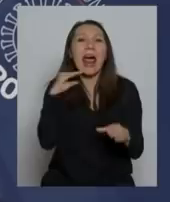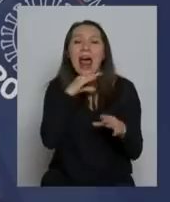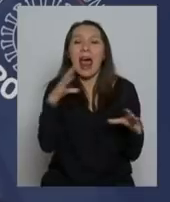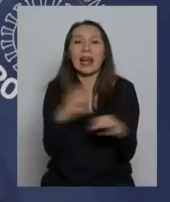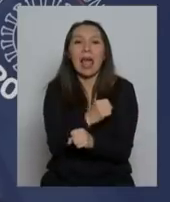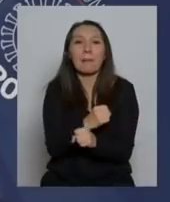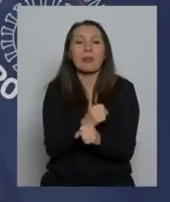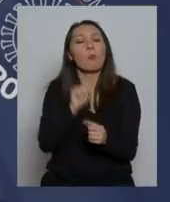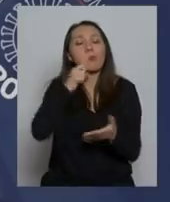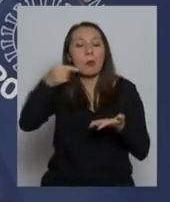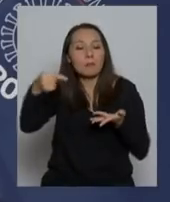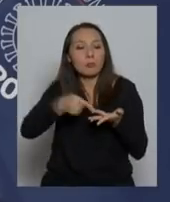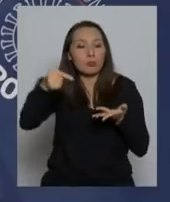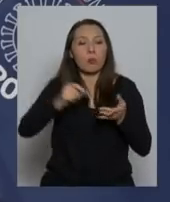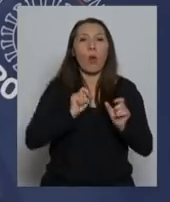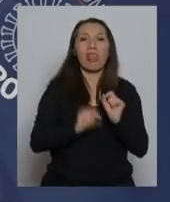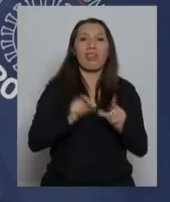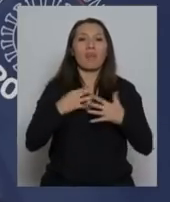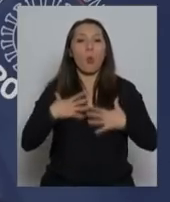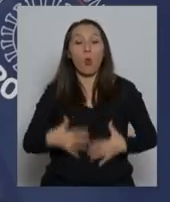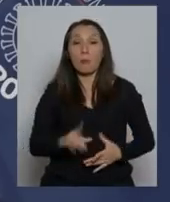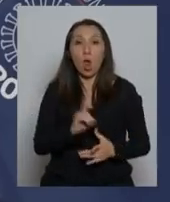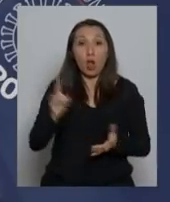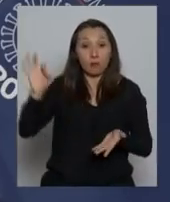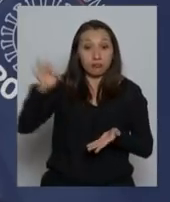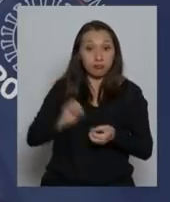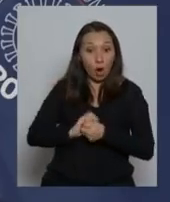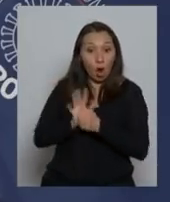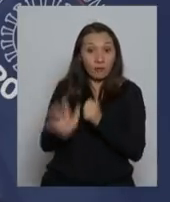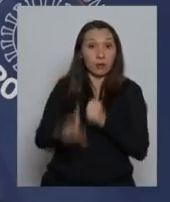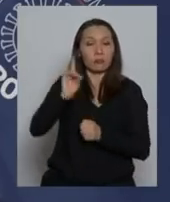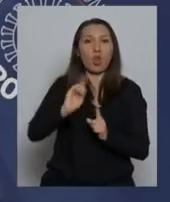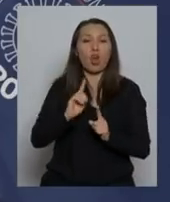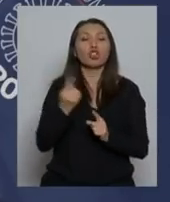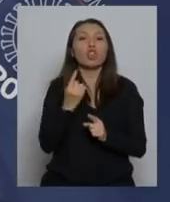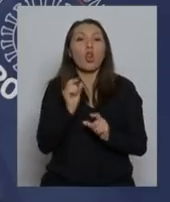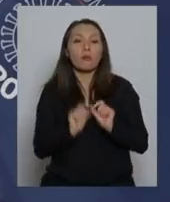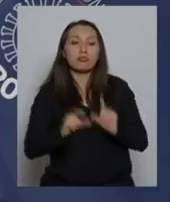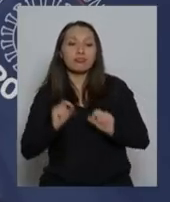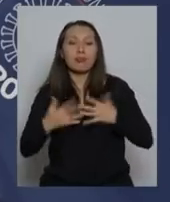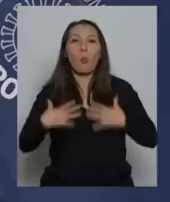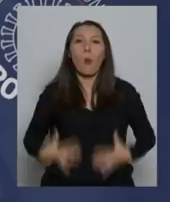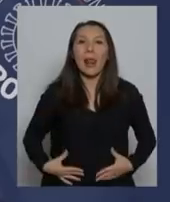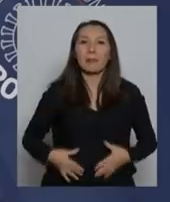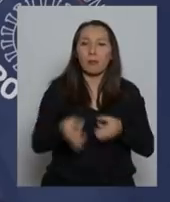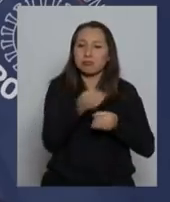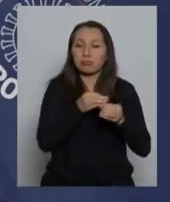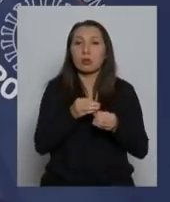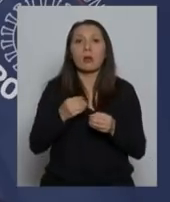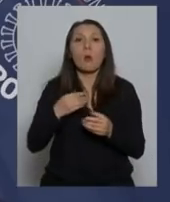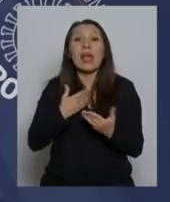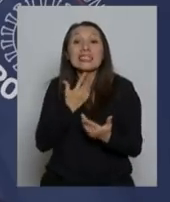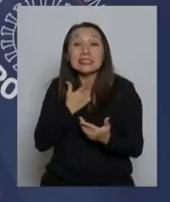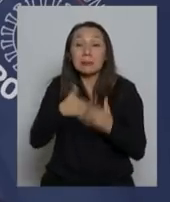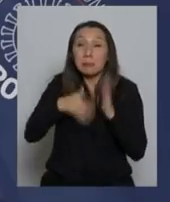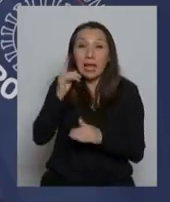detectan anticuerpos contra el virus, no el virus como hace la técnica de PCR, que es la que nos interesa.